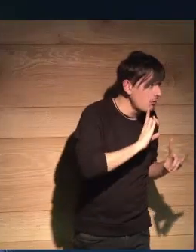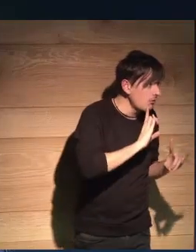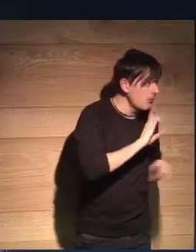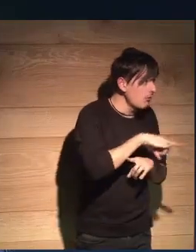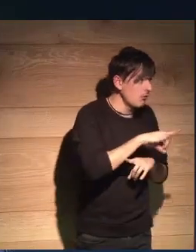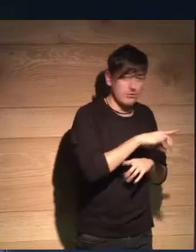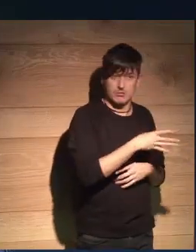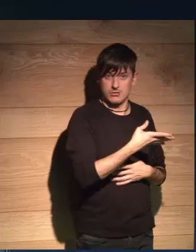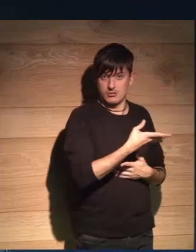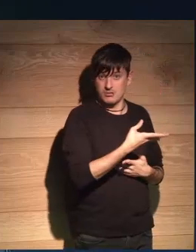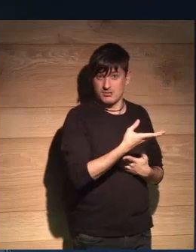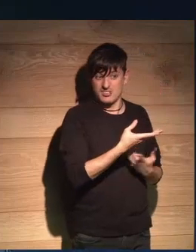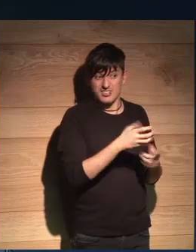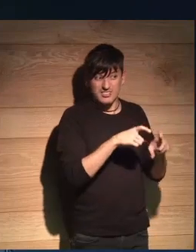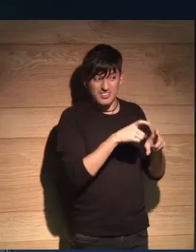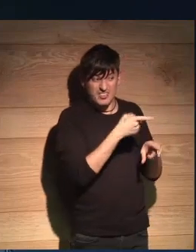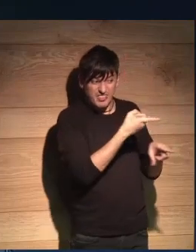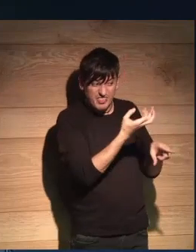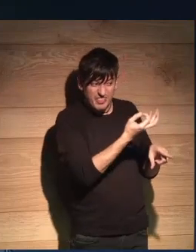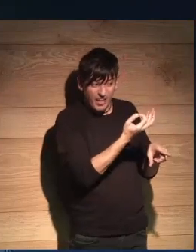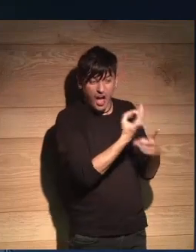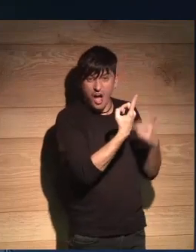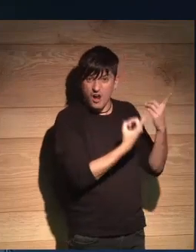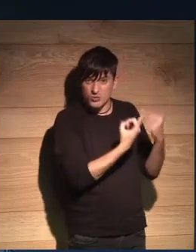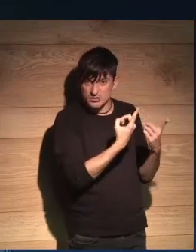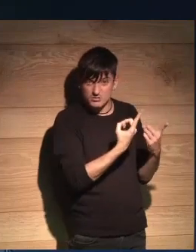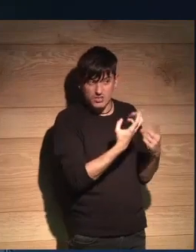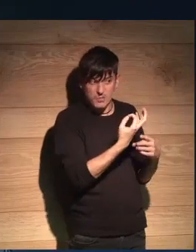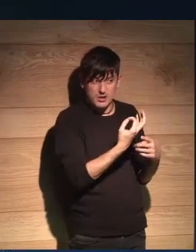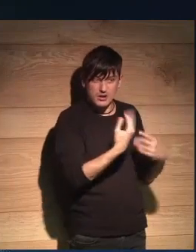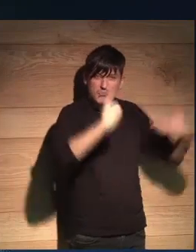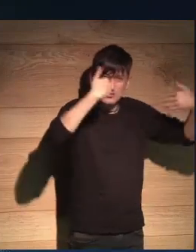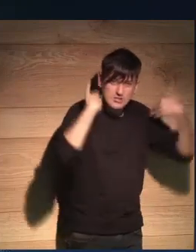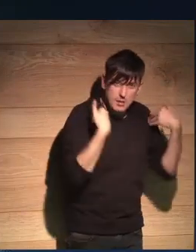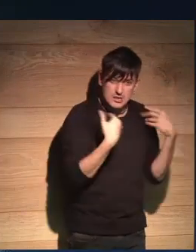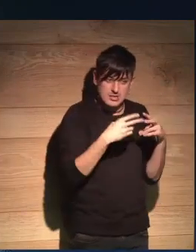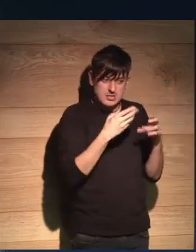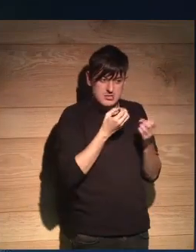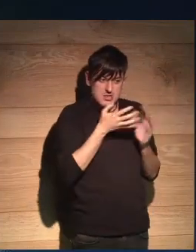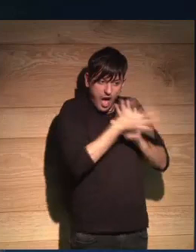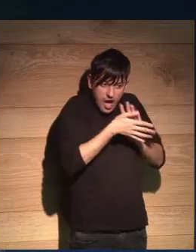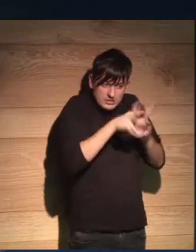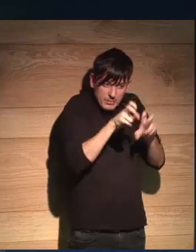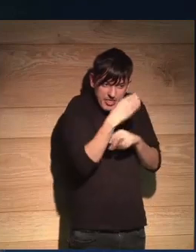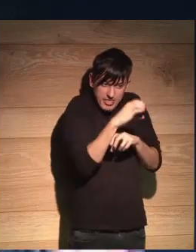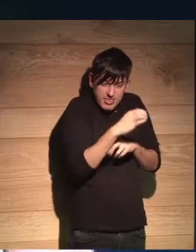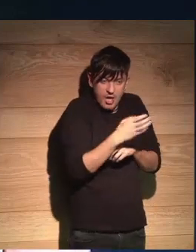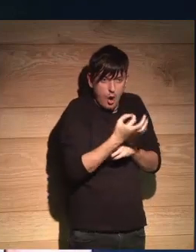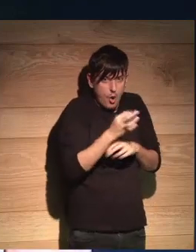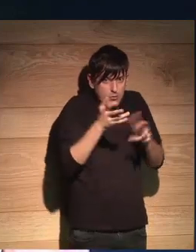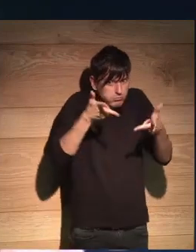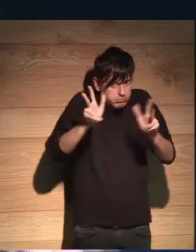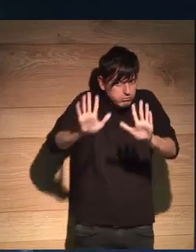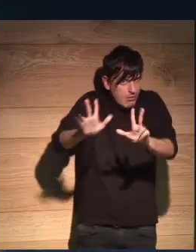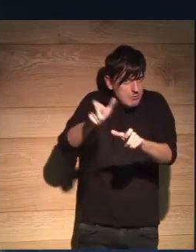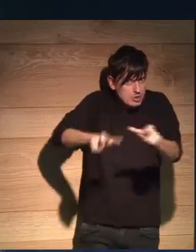Entonces debería ser los agentes un poquito más responsables, determinados agentes, de las cosas que dicen de ciencia, y o dejar a los que realmente saben